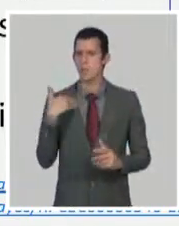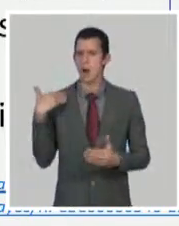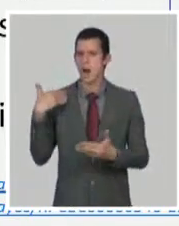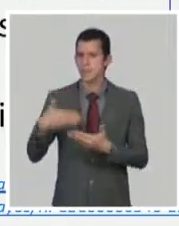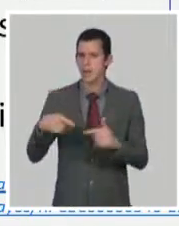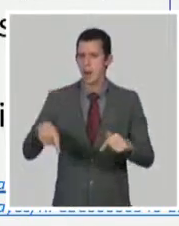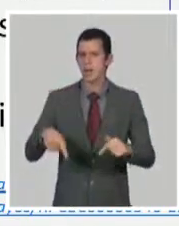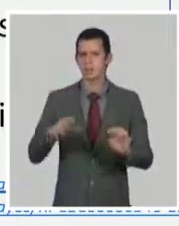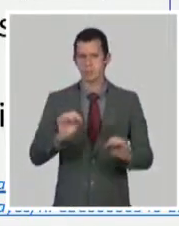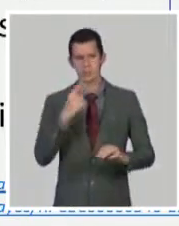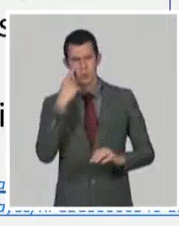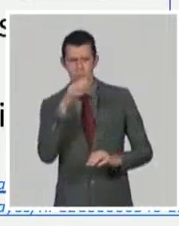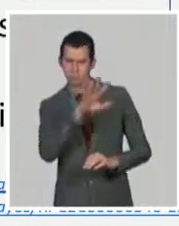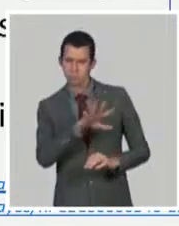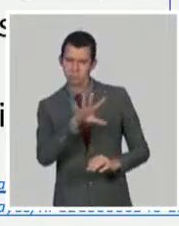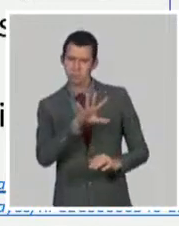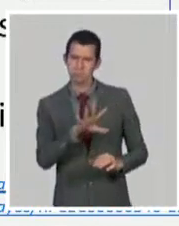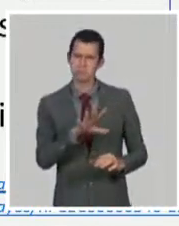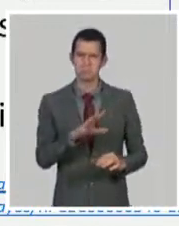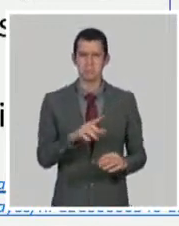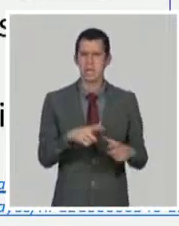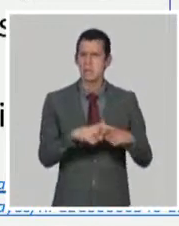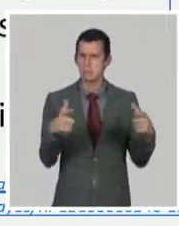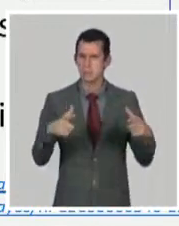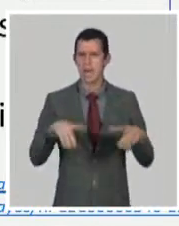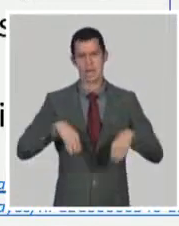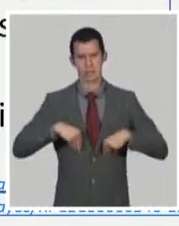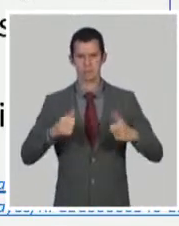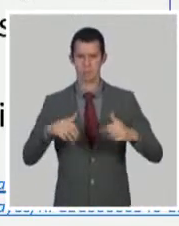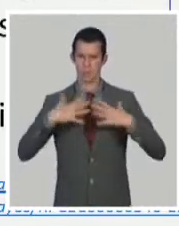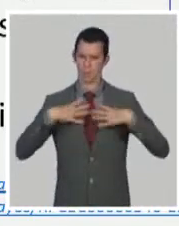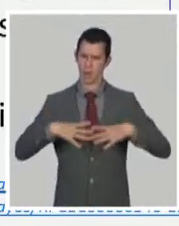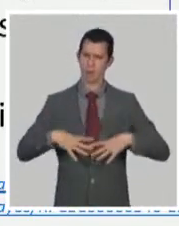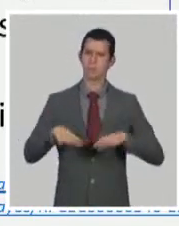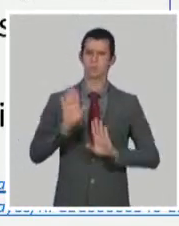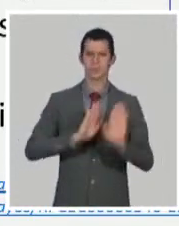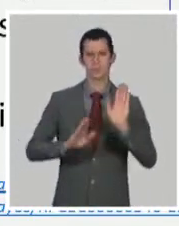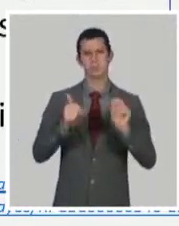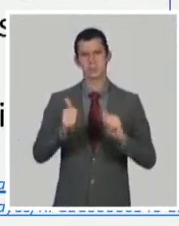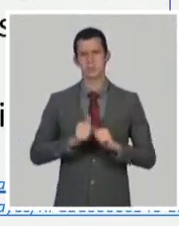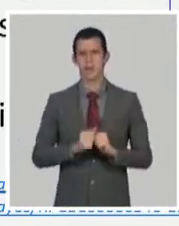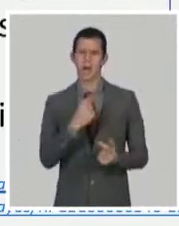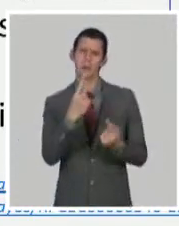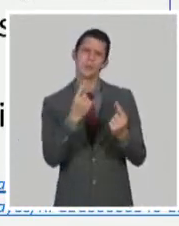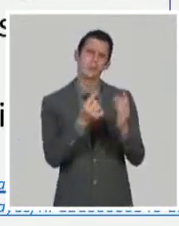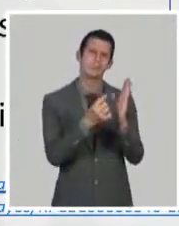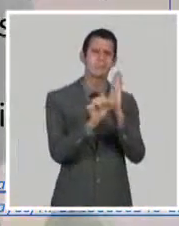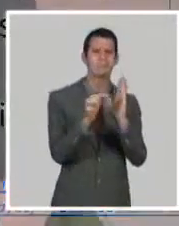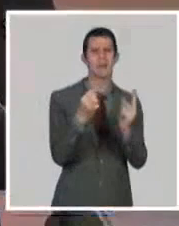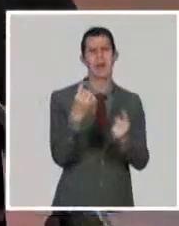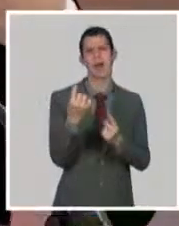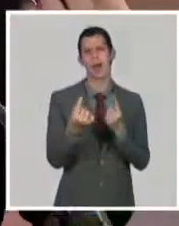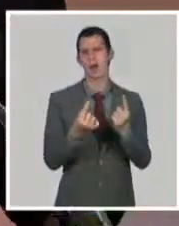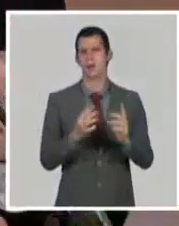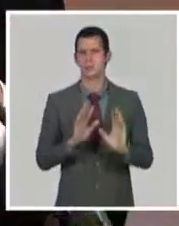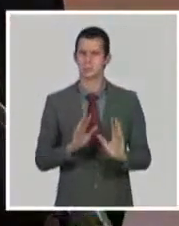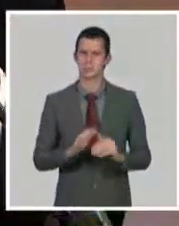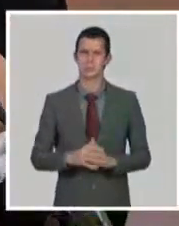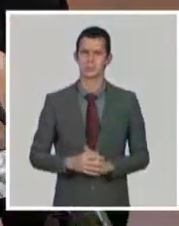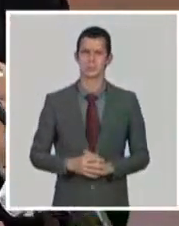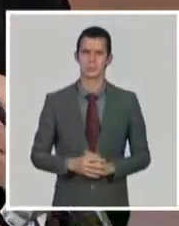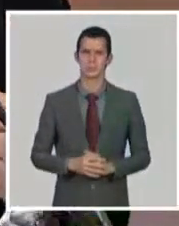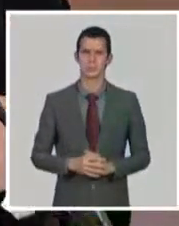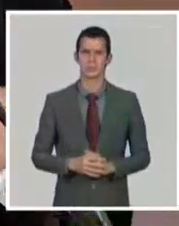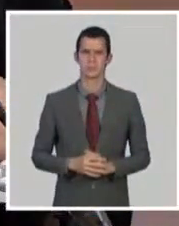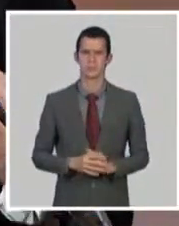eventos adversos han sido leves. Y leves se refiere a que son eventos mínimos, eventos que están asociados a la vía de administración.